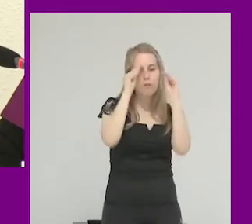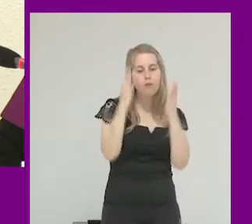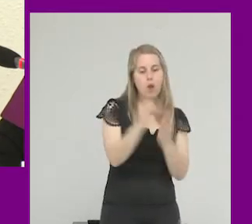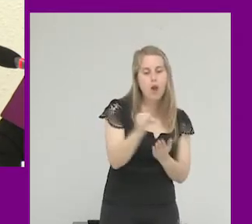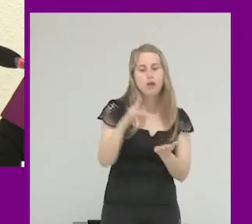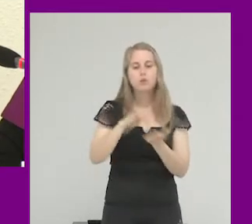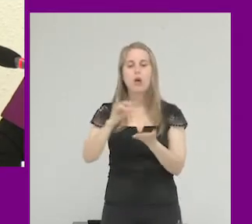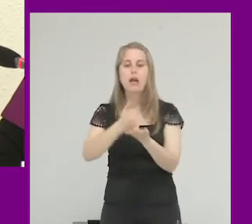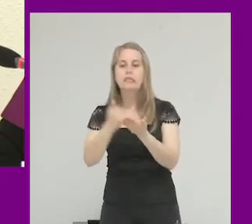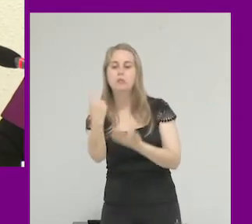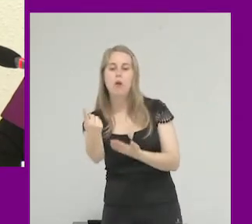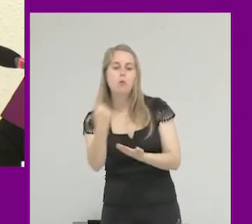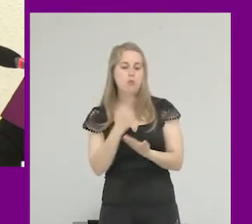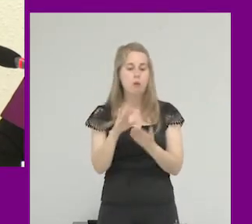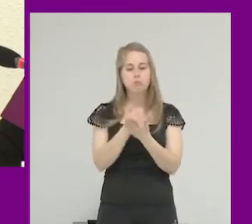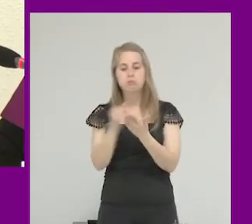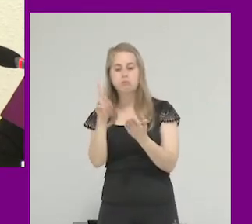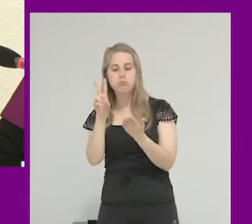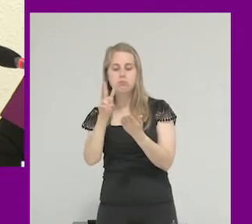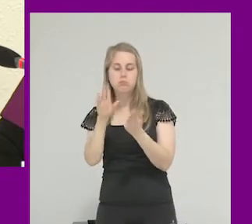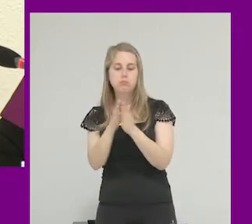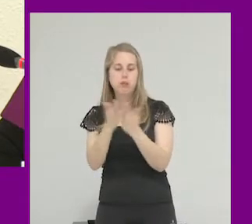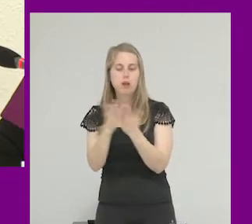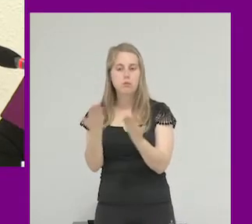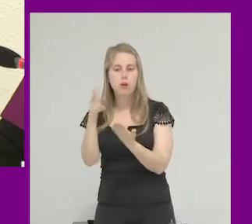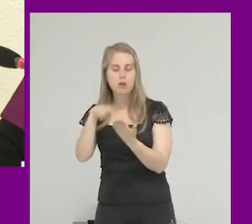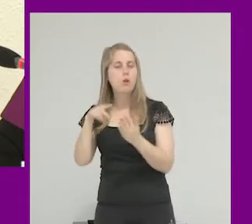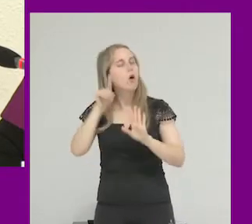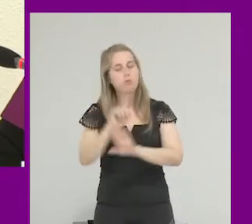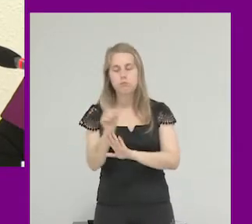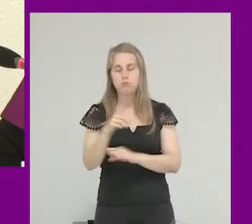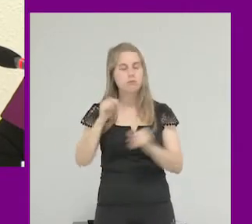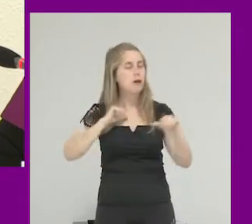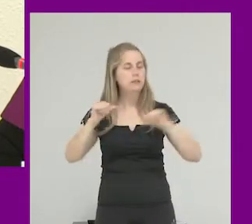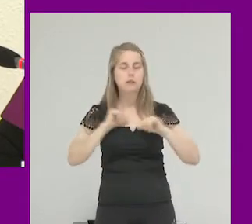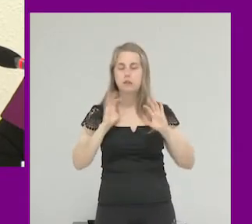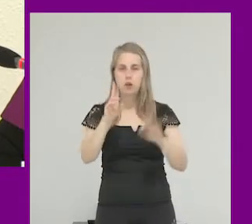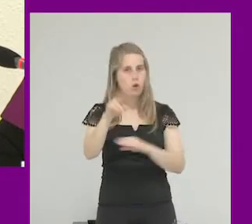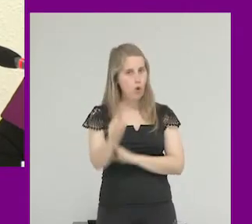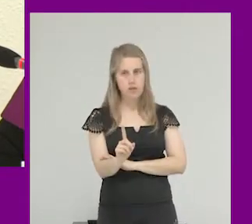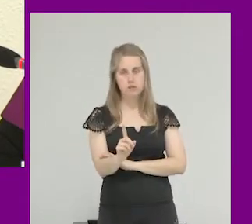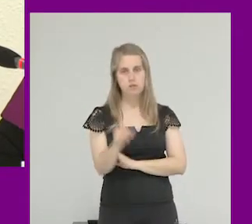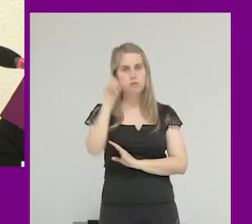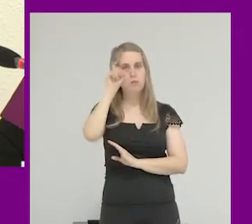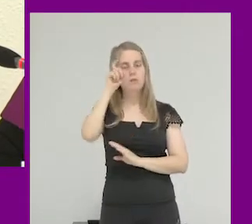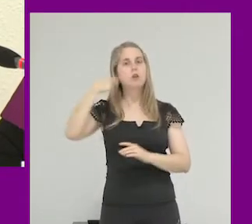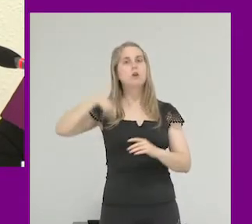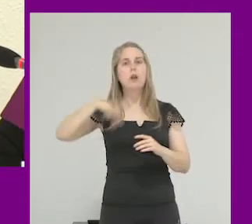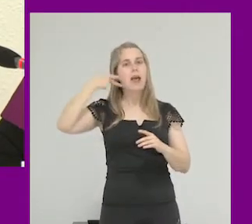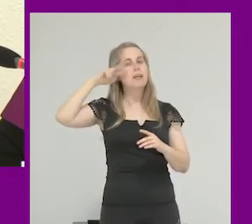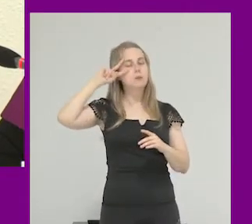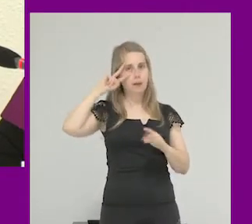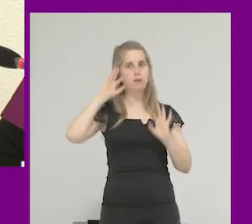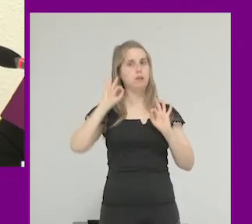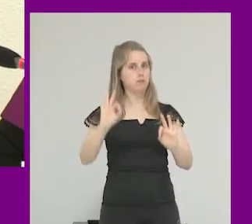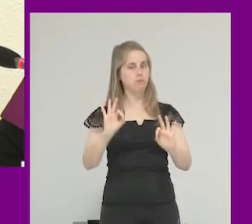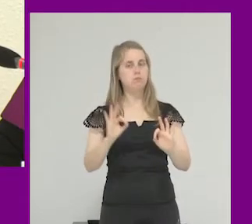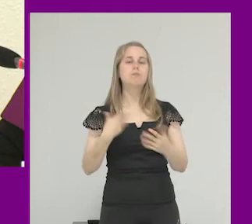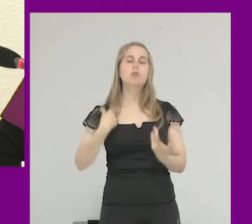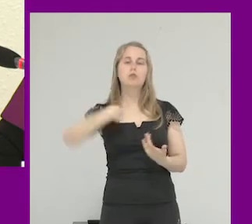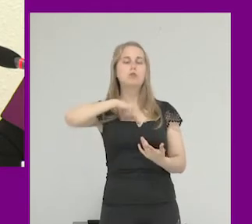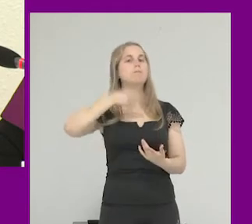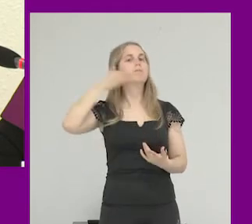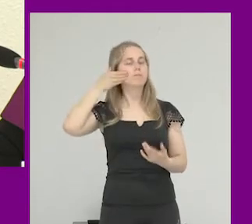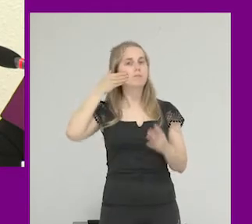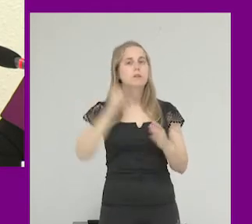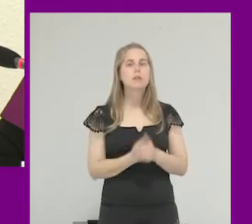te toca dar una asignatura, entonces no, en este máster eso no pasa y eso nos congratula bastante. Y